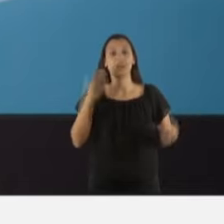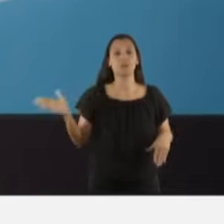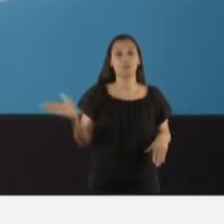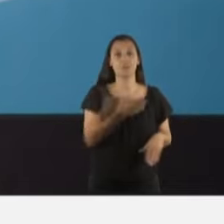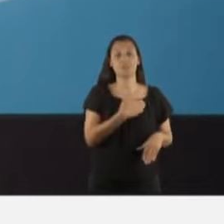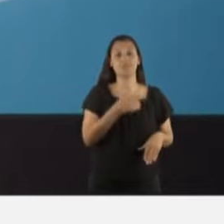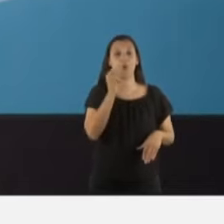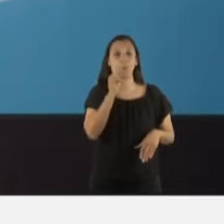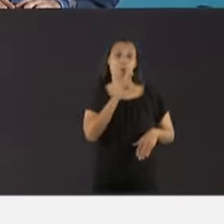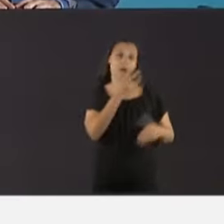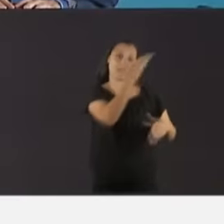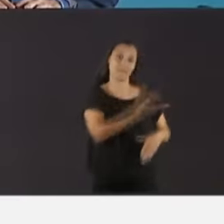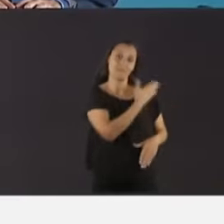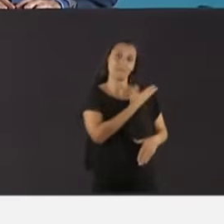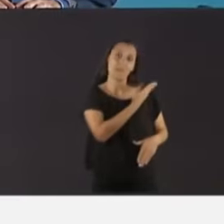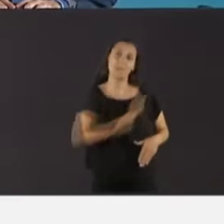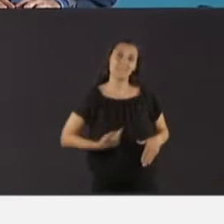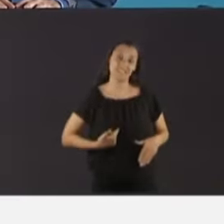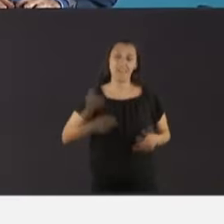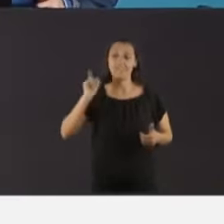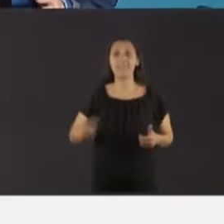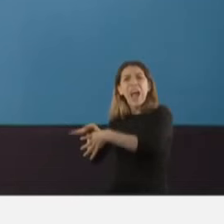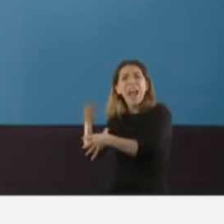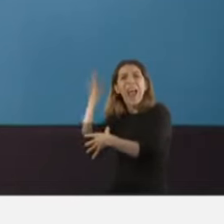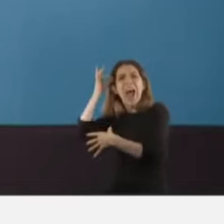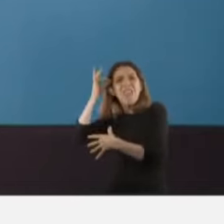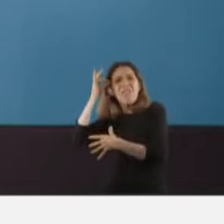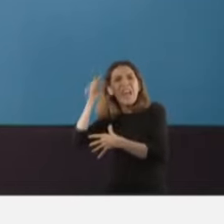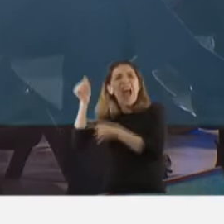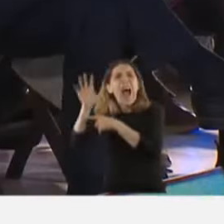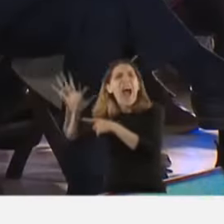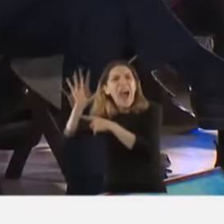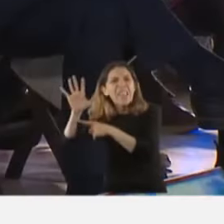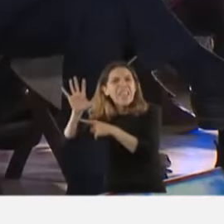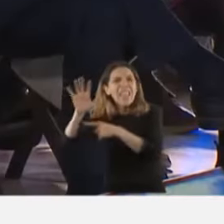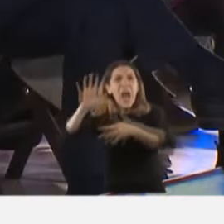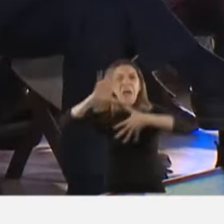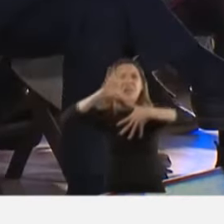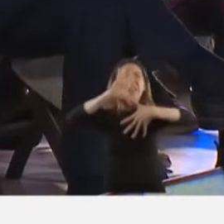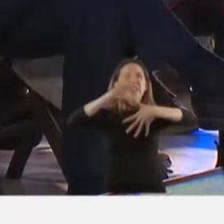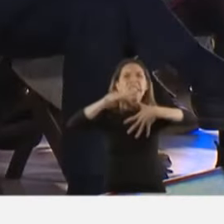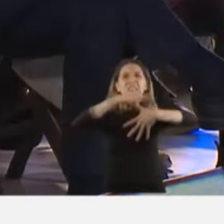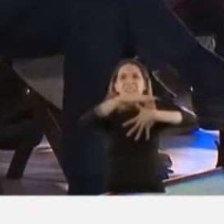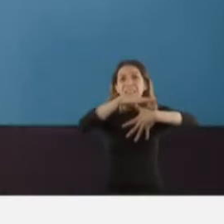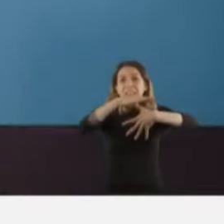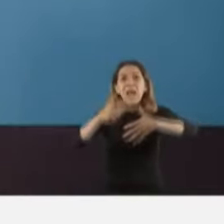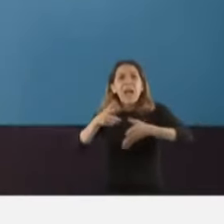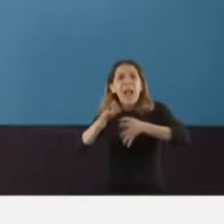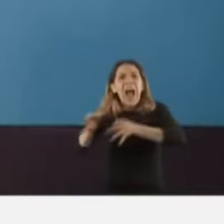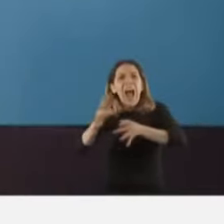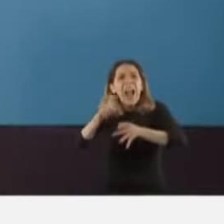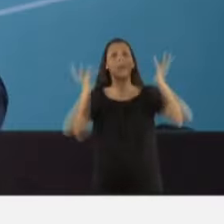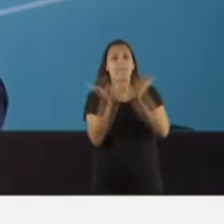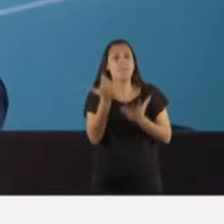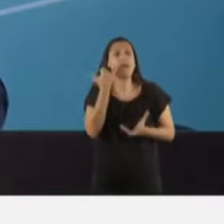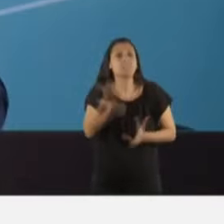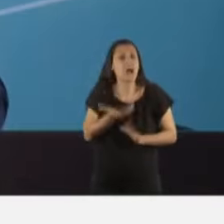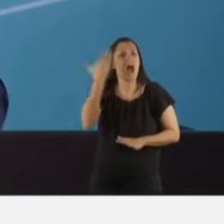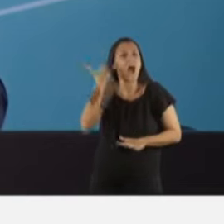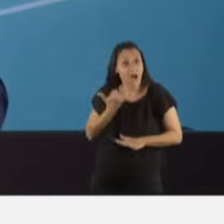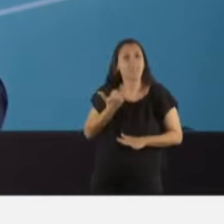y estaban un montón de diputados del bloque oficialista, que mirá qué dato que me dieron. Muchos de ellos son los